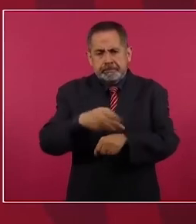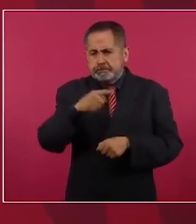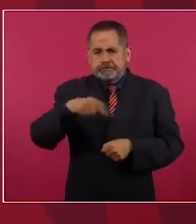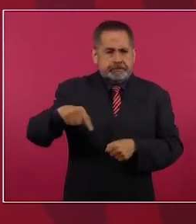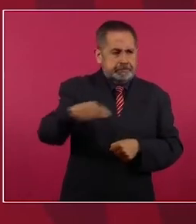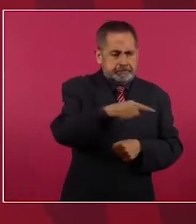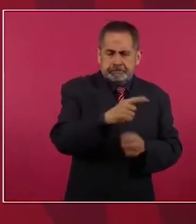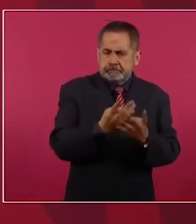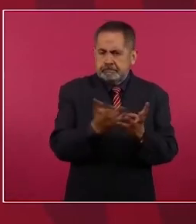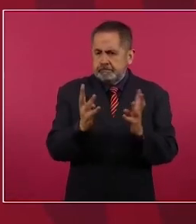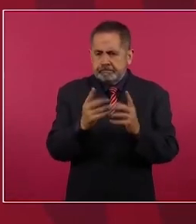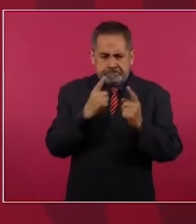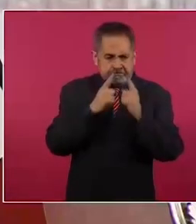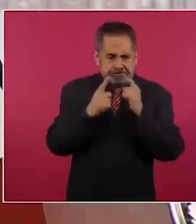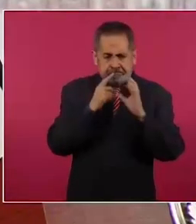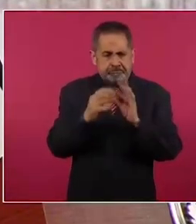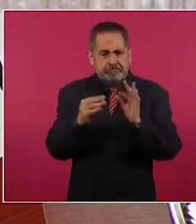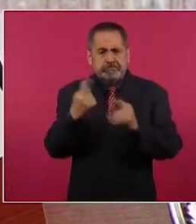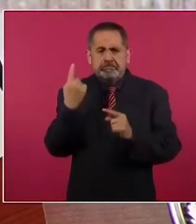para